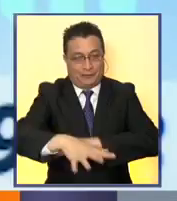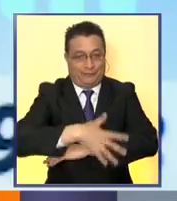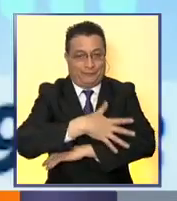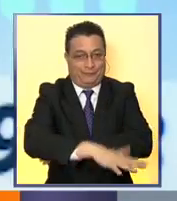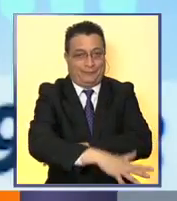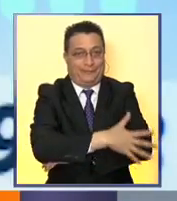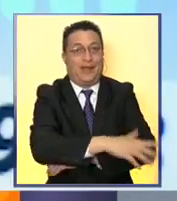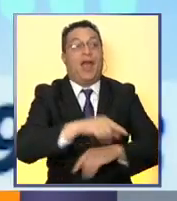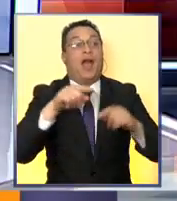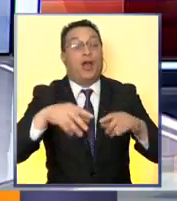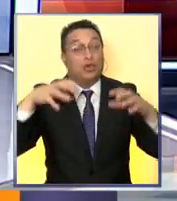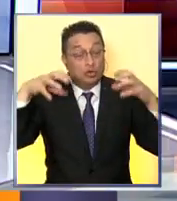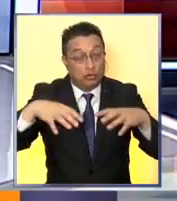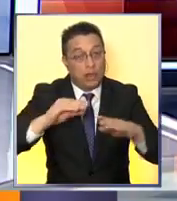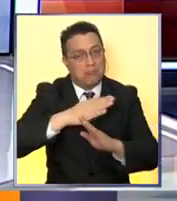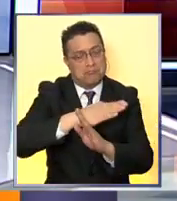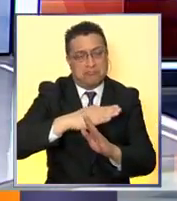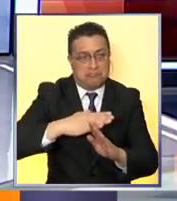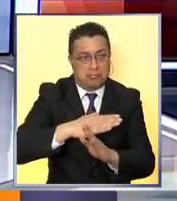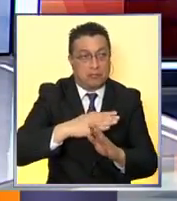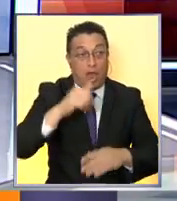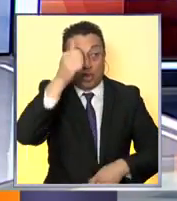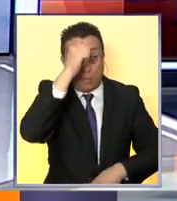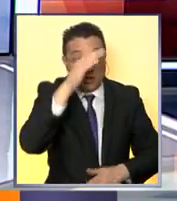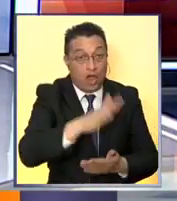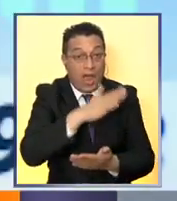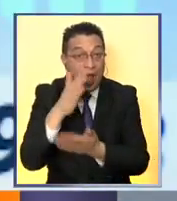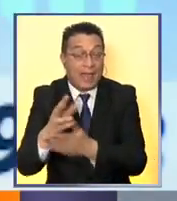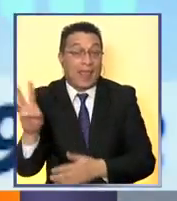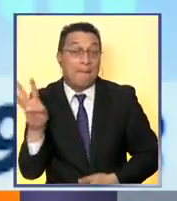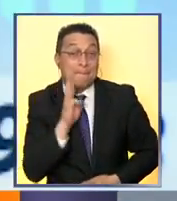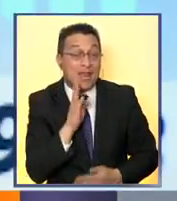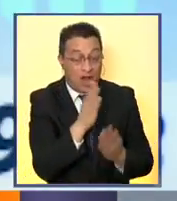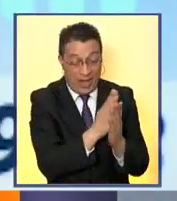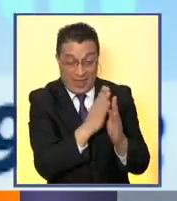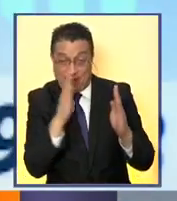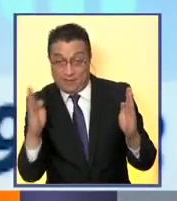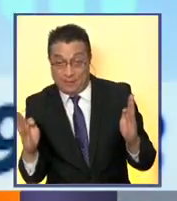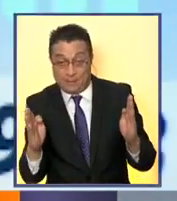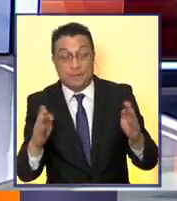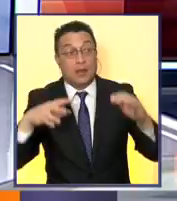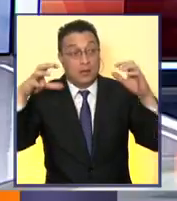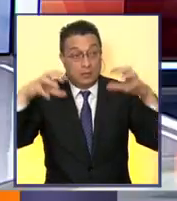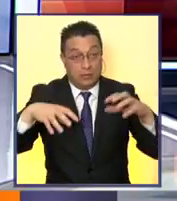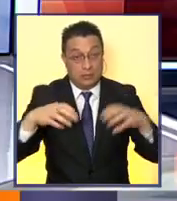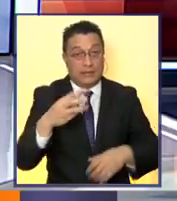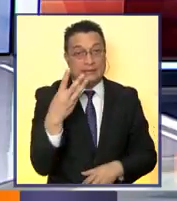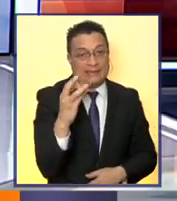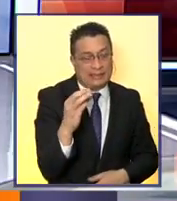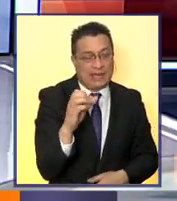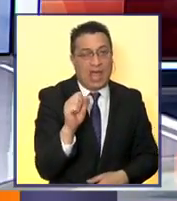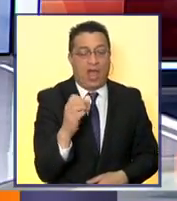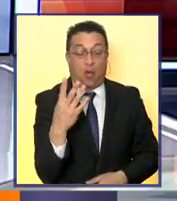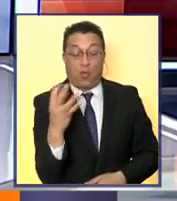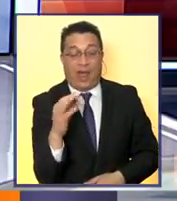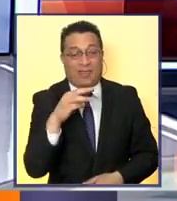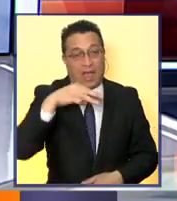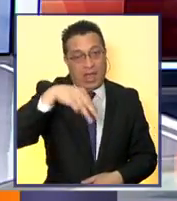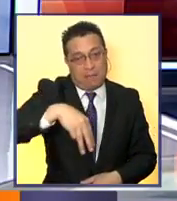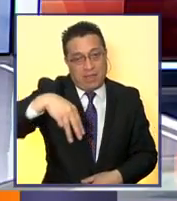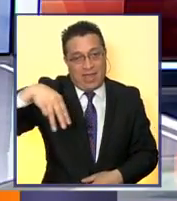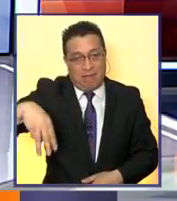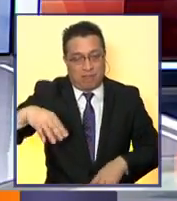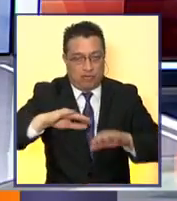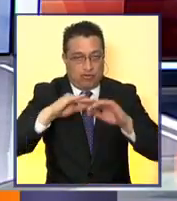moderadas, que en total, desde el día domingo hasta el día miércoles en la mañana, van a dejar entre 30 y 40 milímetros de agua en